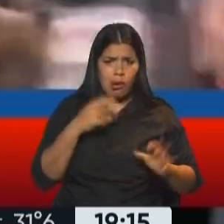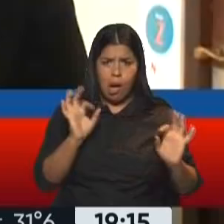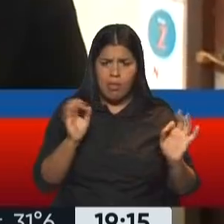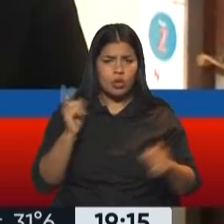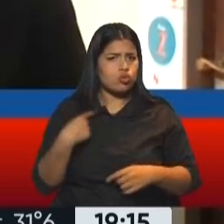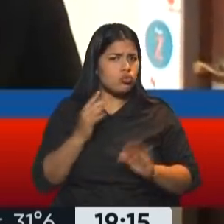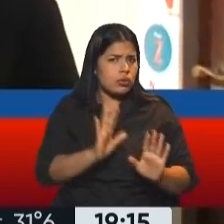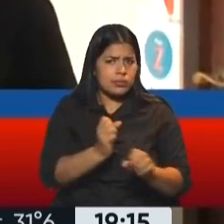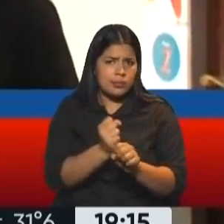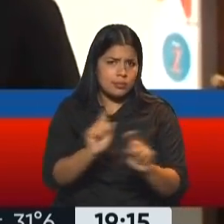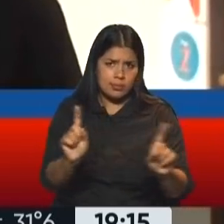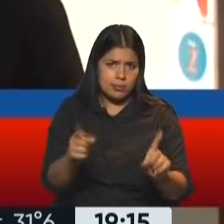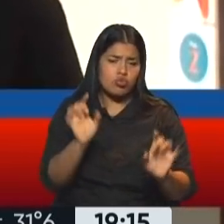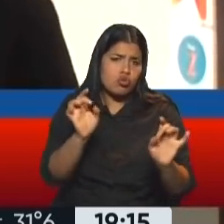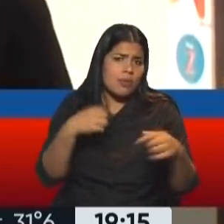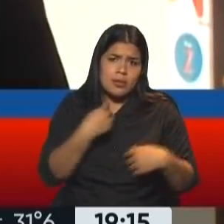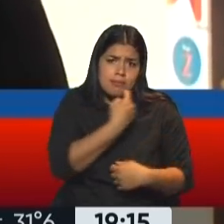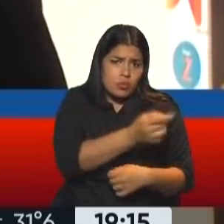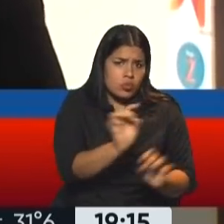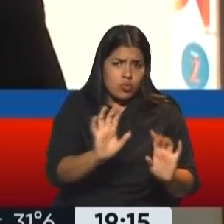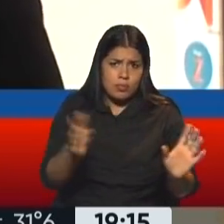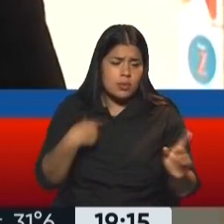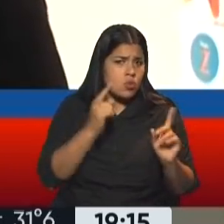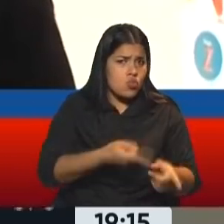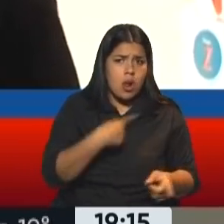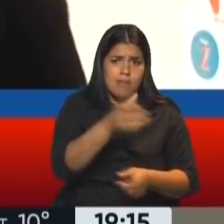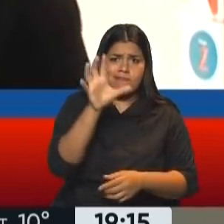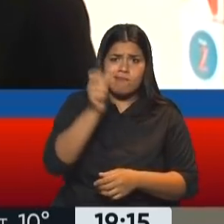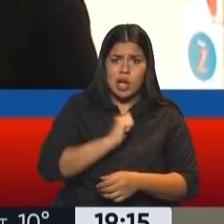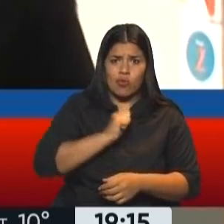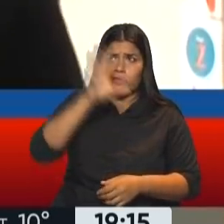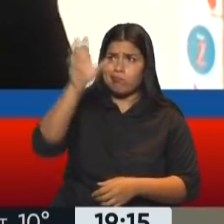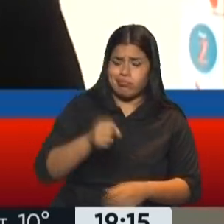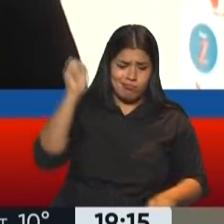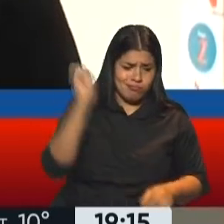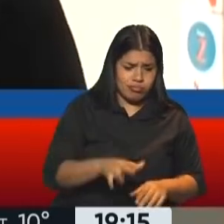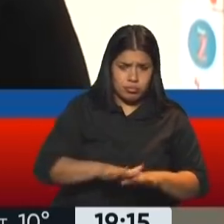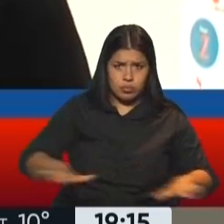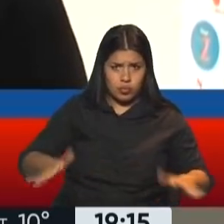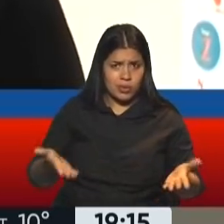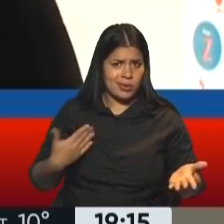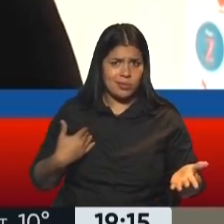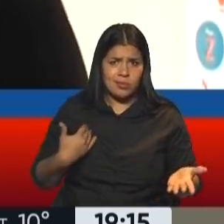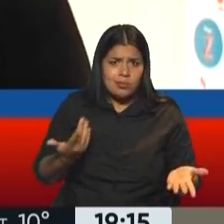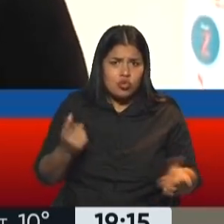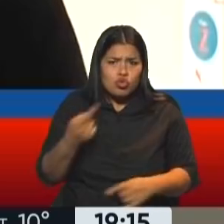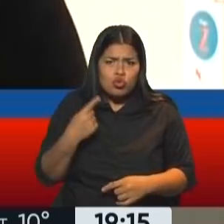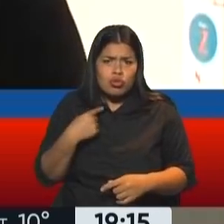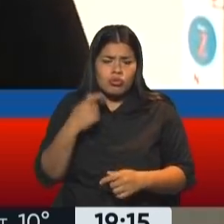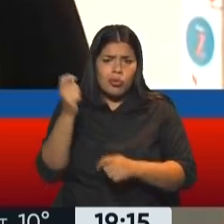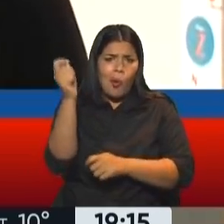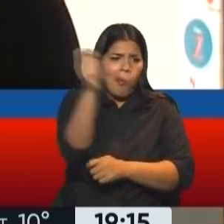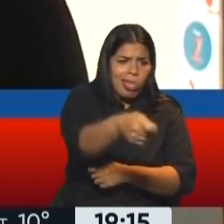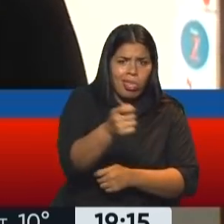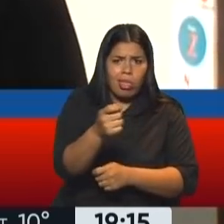manera. Simplemente le hicimos esa pregunta y agarró el micrófono y lo tiró al suelo cuando ya había pasado, insisto. Nunca lo tocamos con el micrófono,